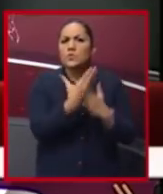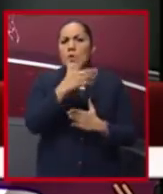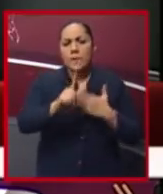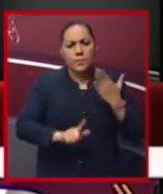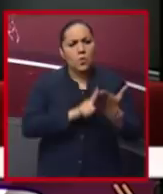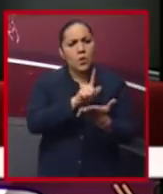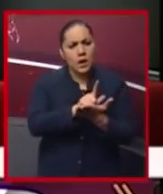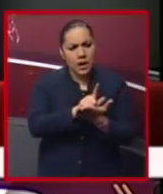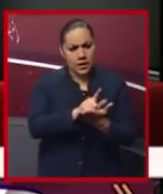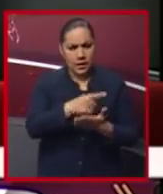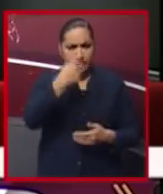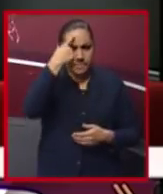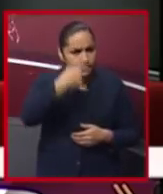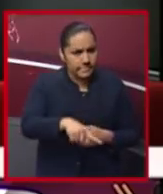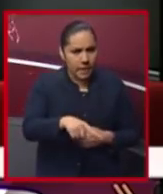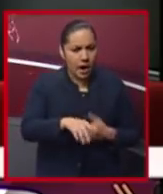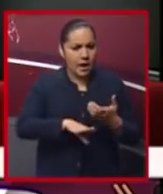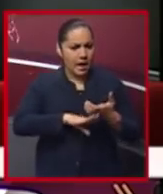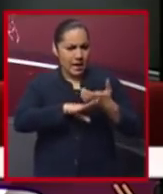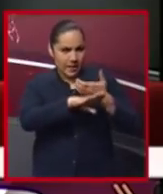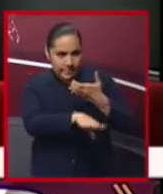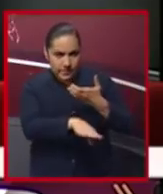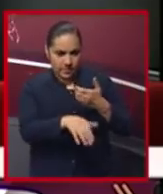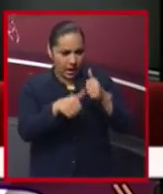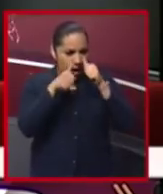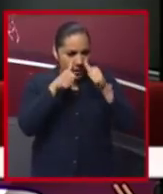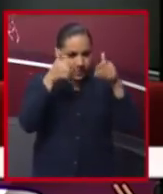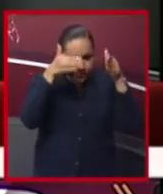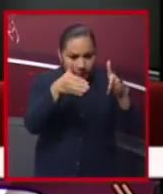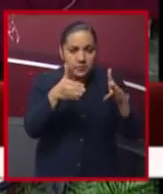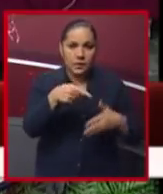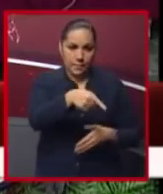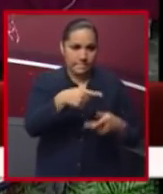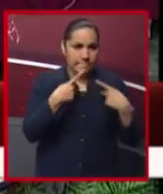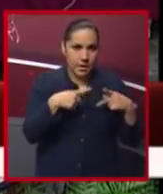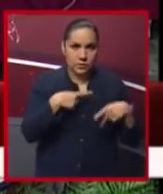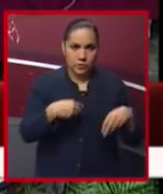y atender el desplazamiento interno en el estado de Chiapas.